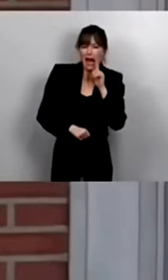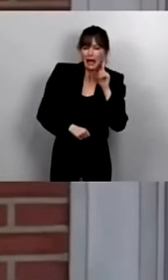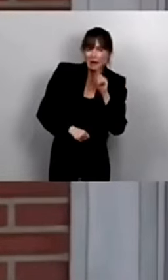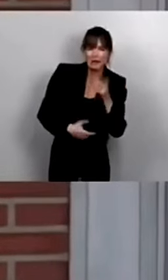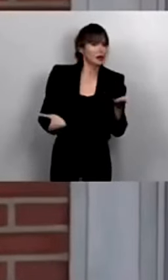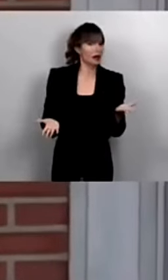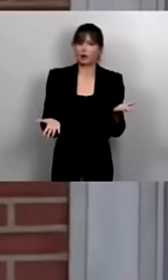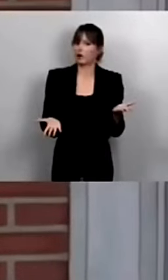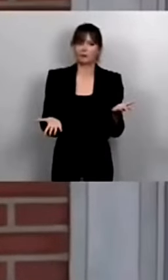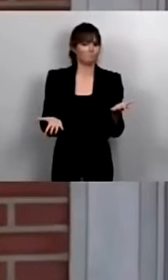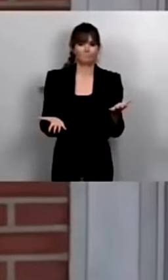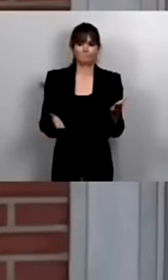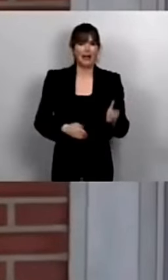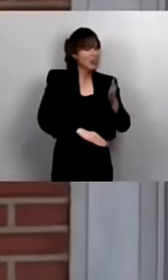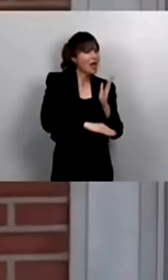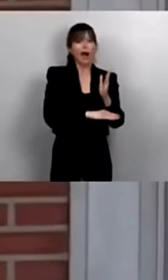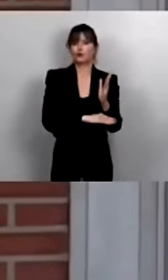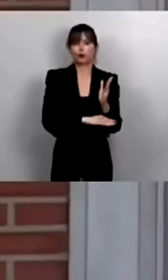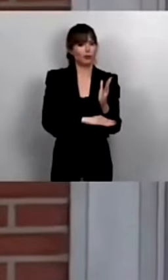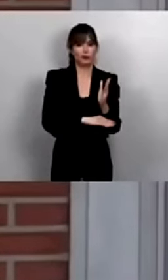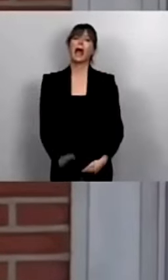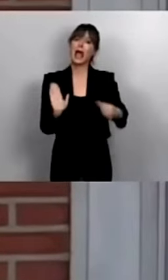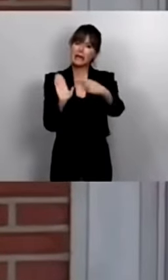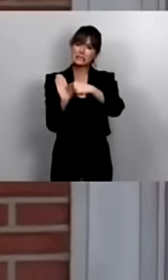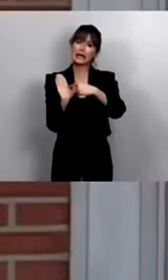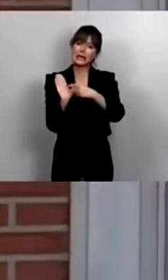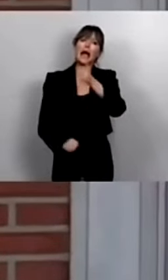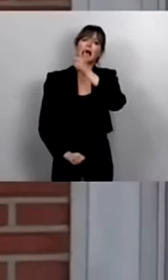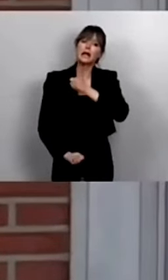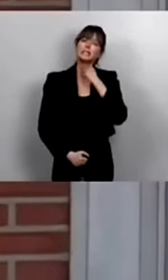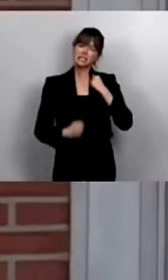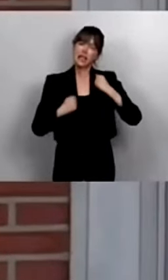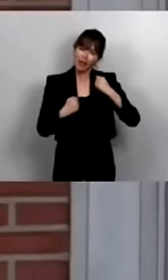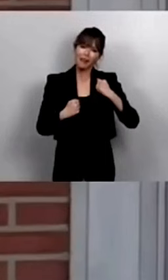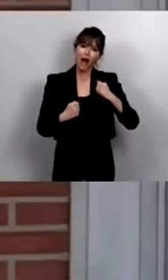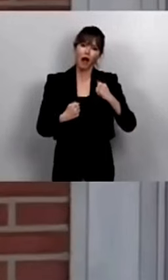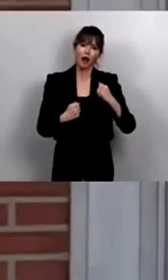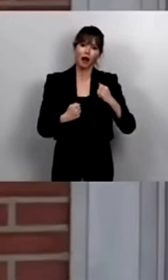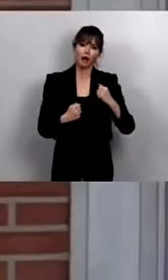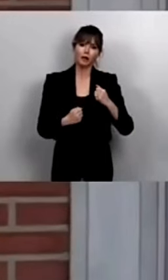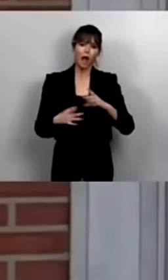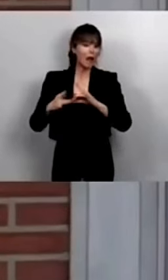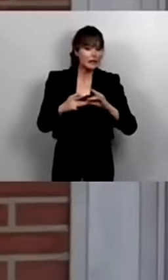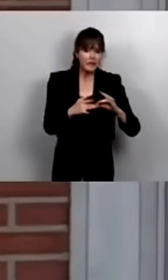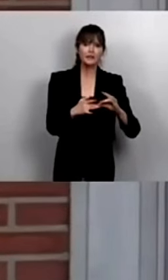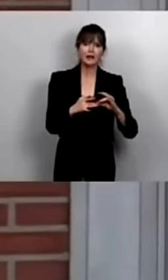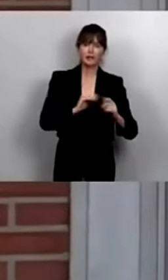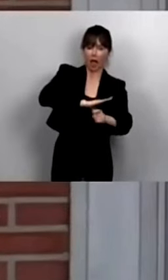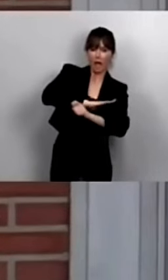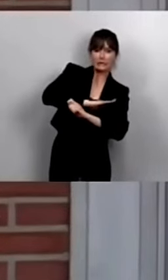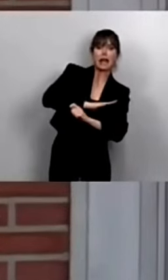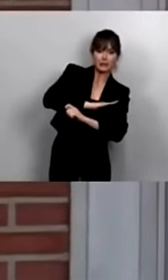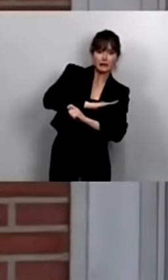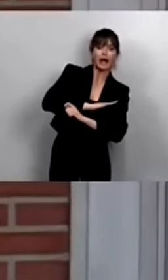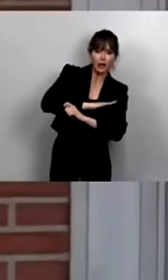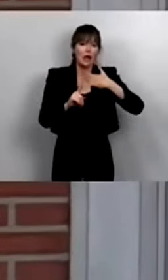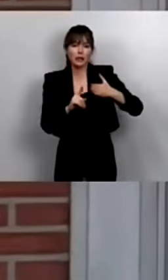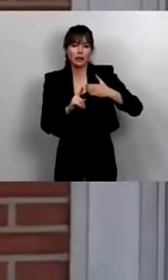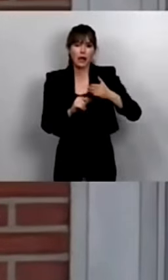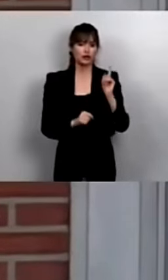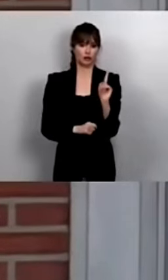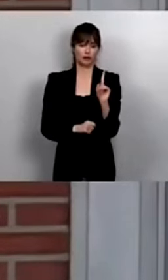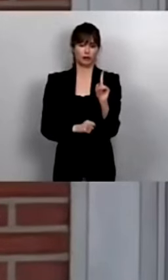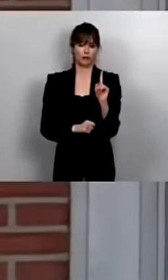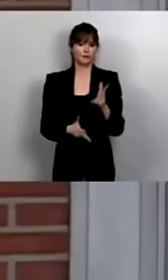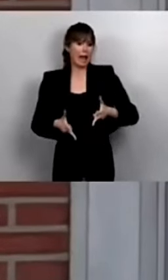china, pero pequeña, la china tenía el pony aparcado en la puerta, muy pequeña, una china que te la podía fumar, muy pequeña, muy pequeña.